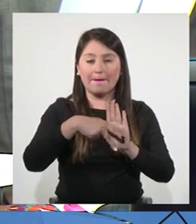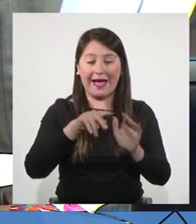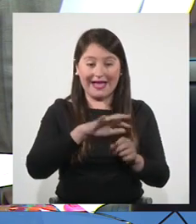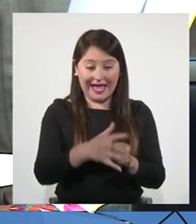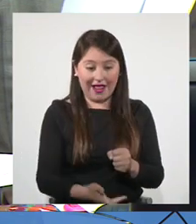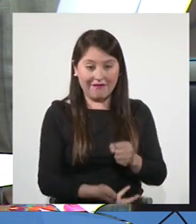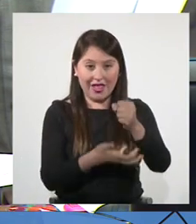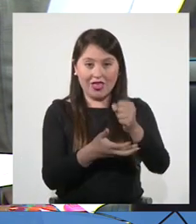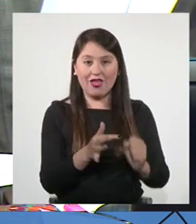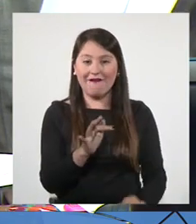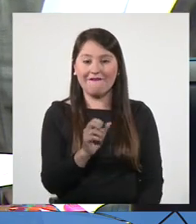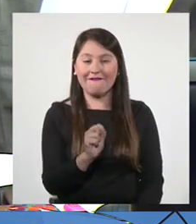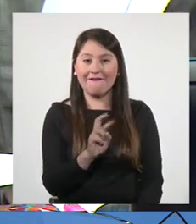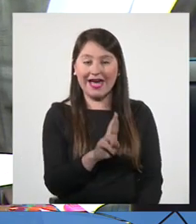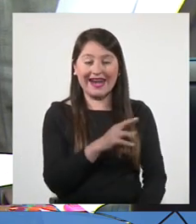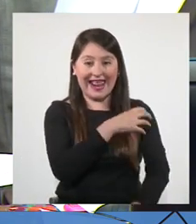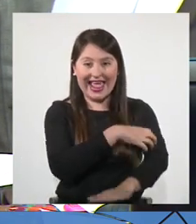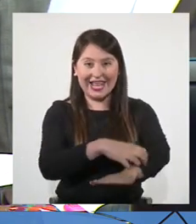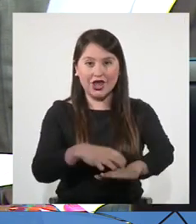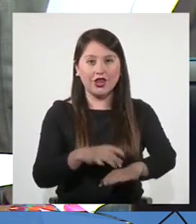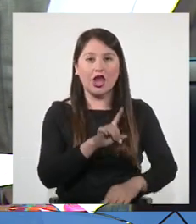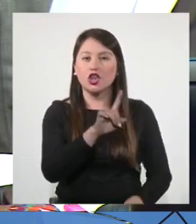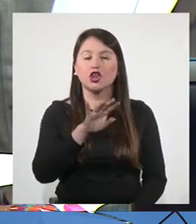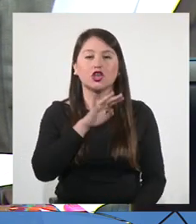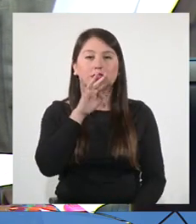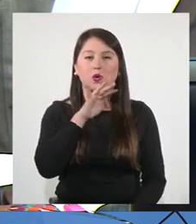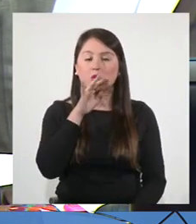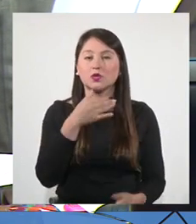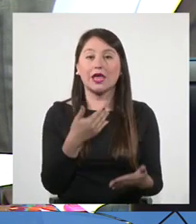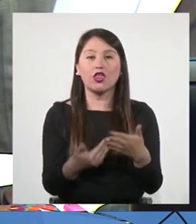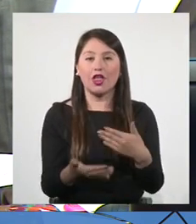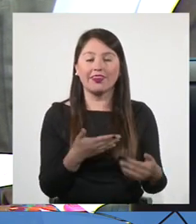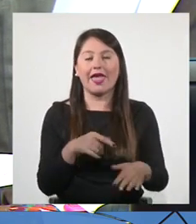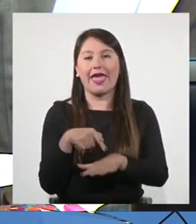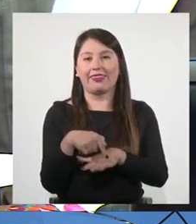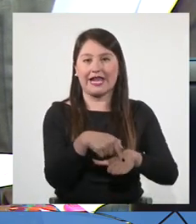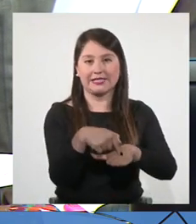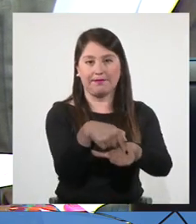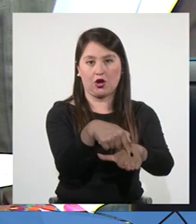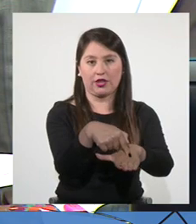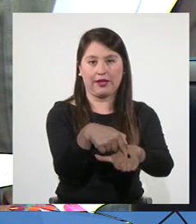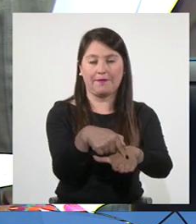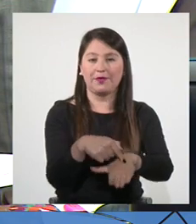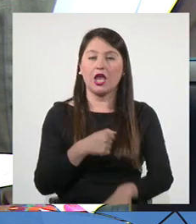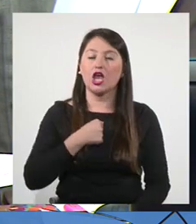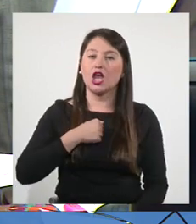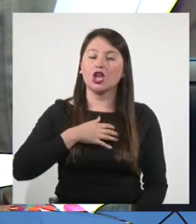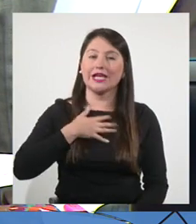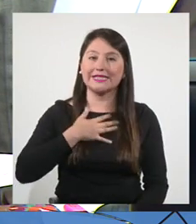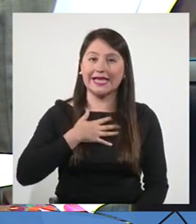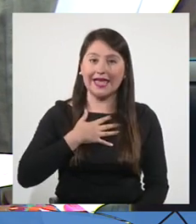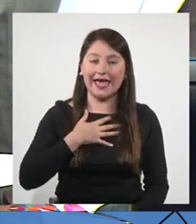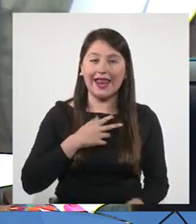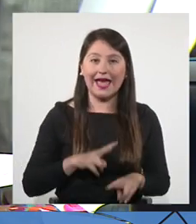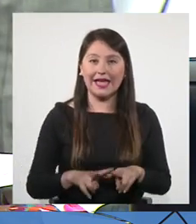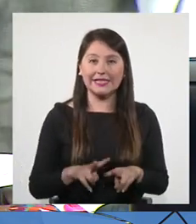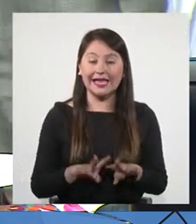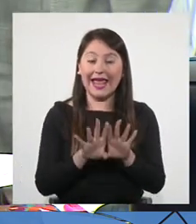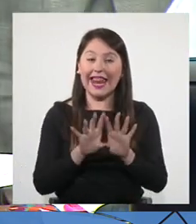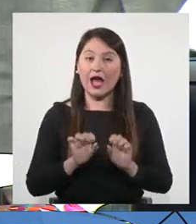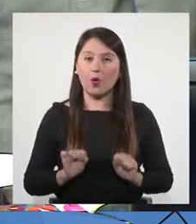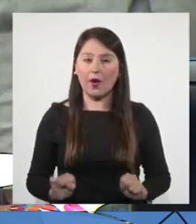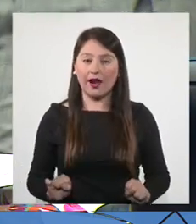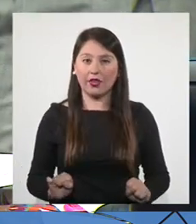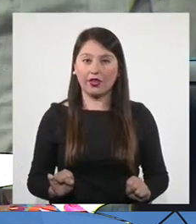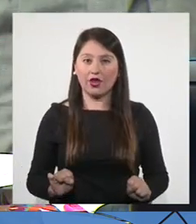del FAR de regiones no se usen en transporte. Y por tanto lo que se quiere es que se use en transporte y el acuerdo es